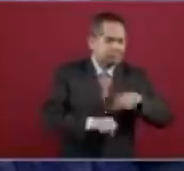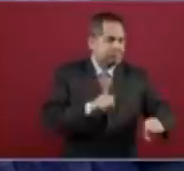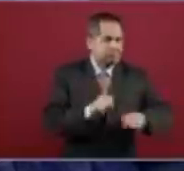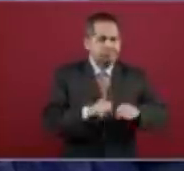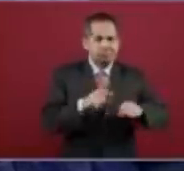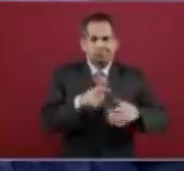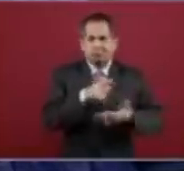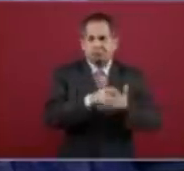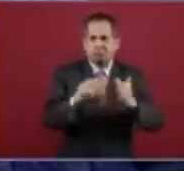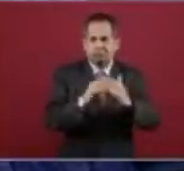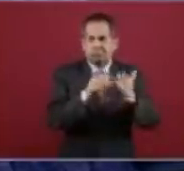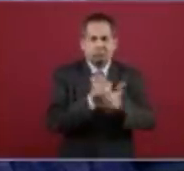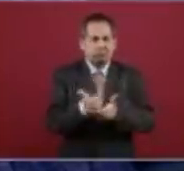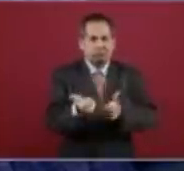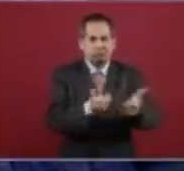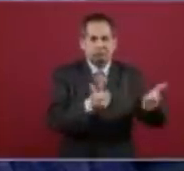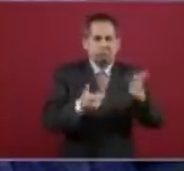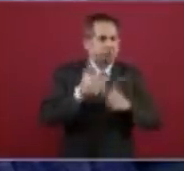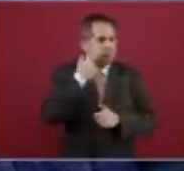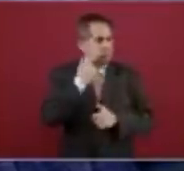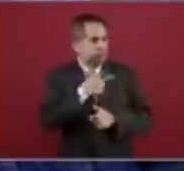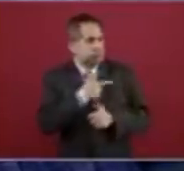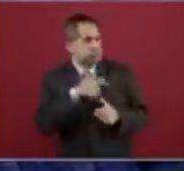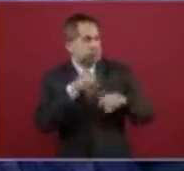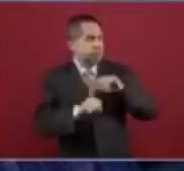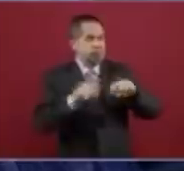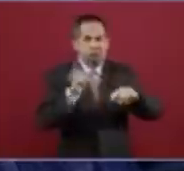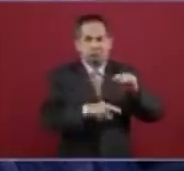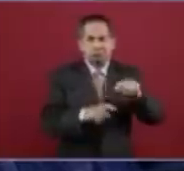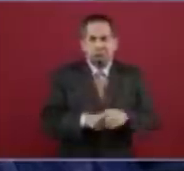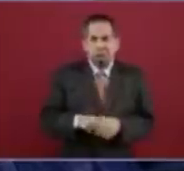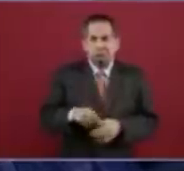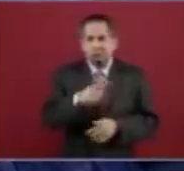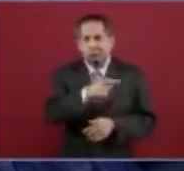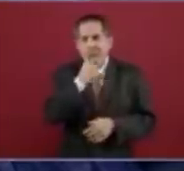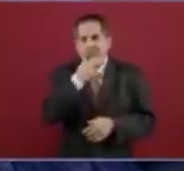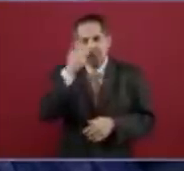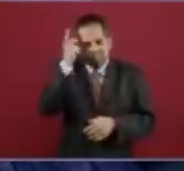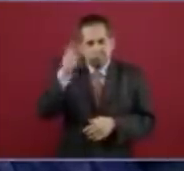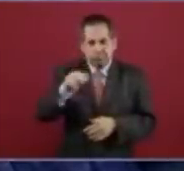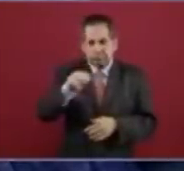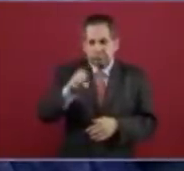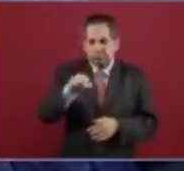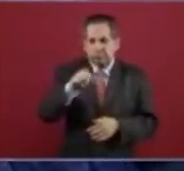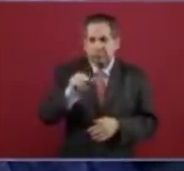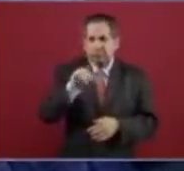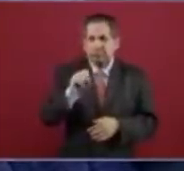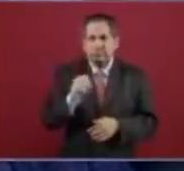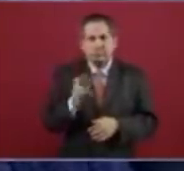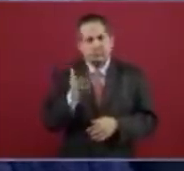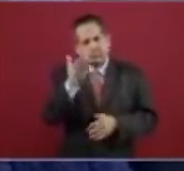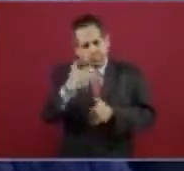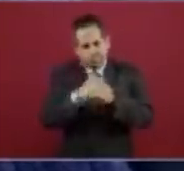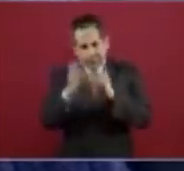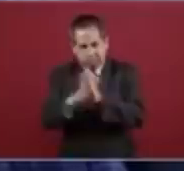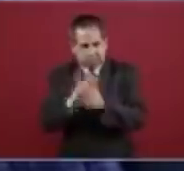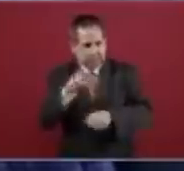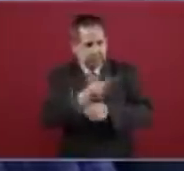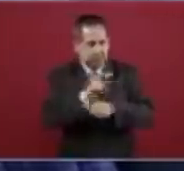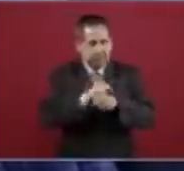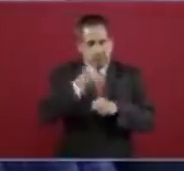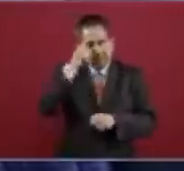compra casas a unas personas donde le gusta una esquina. Me refiero al gasolinero Nemesio Artola. Se le pide su intervención para que